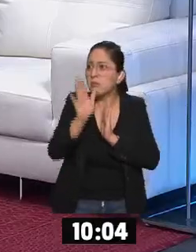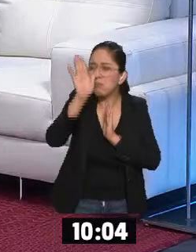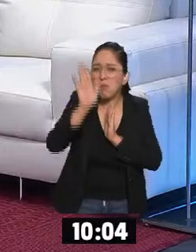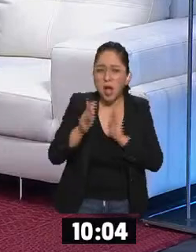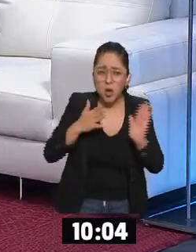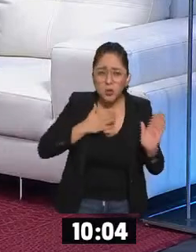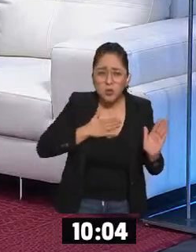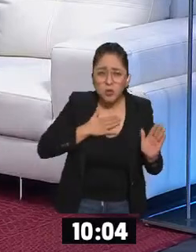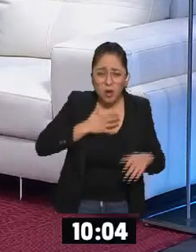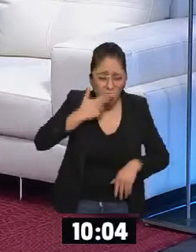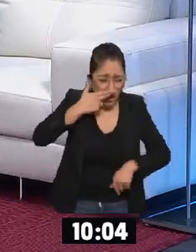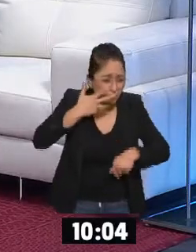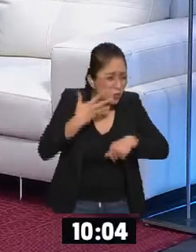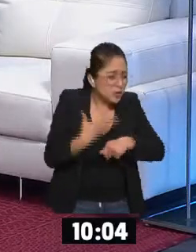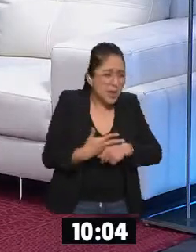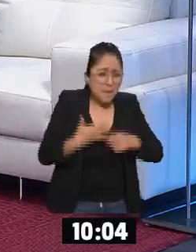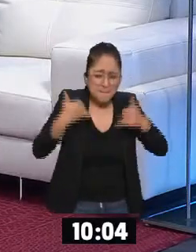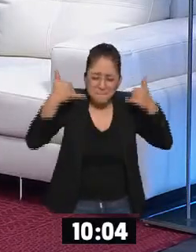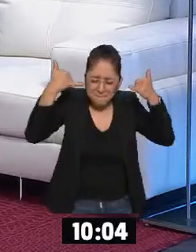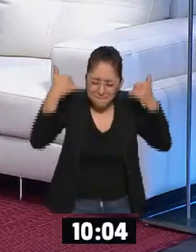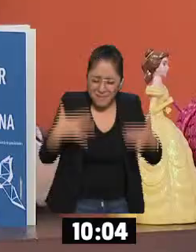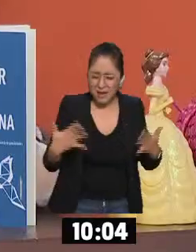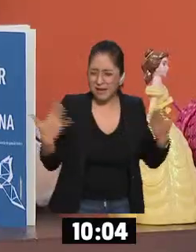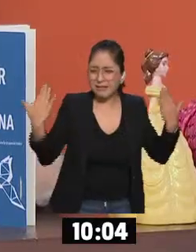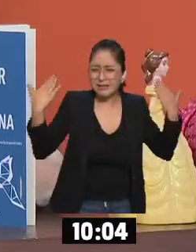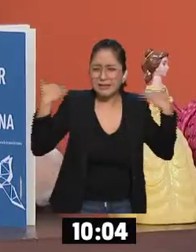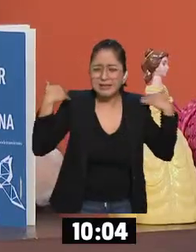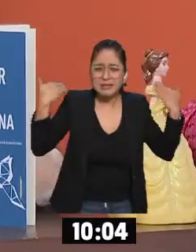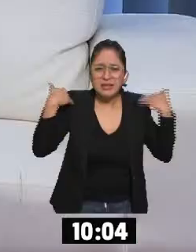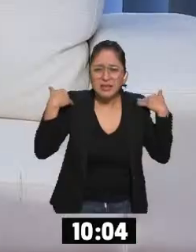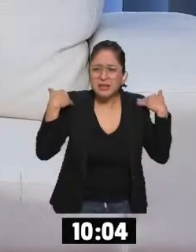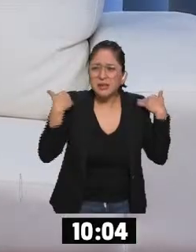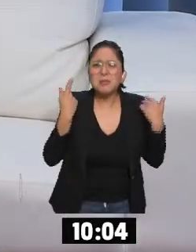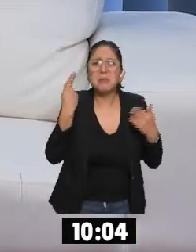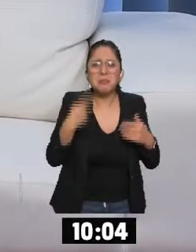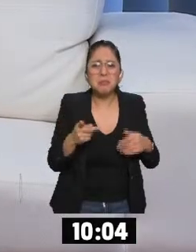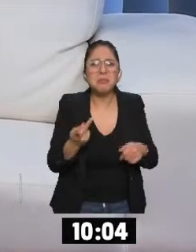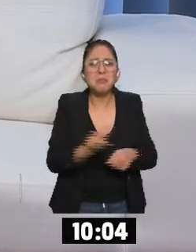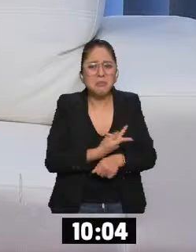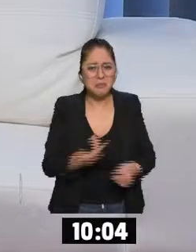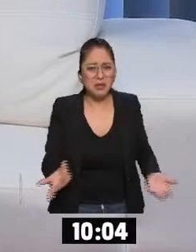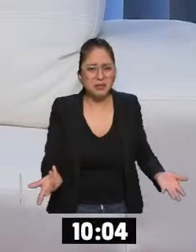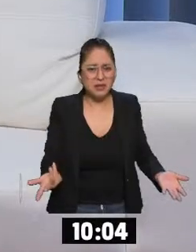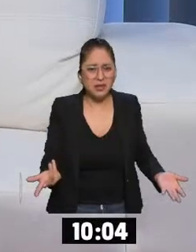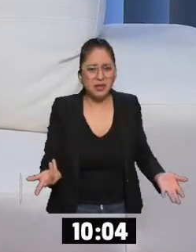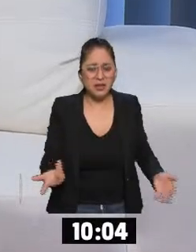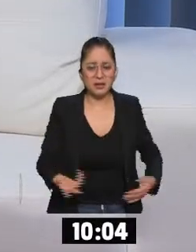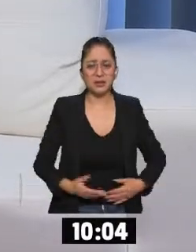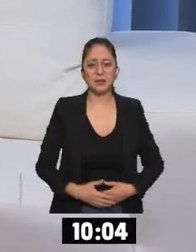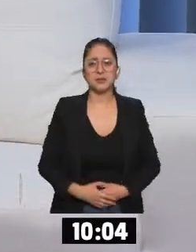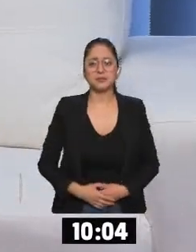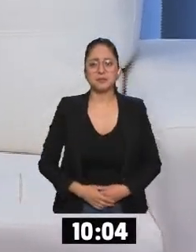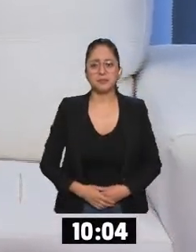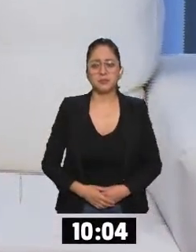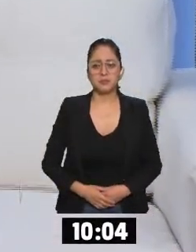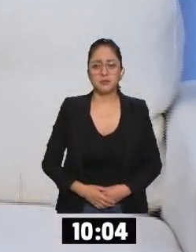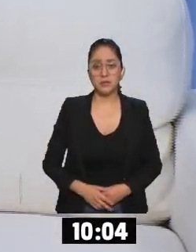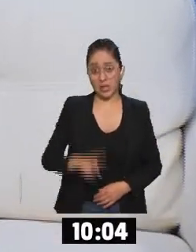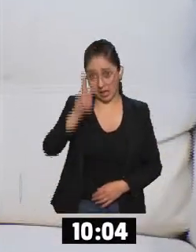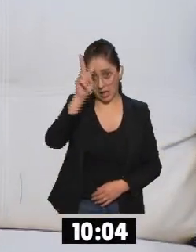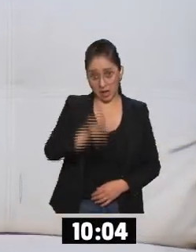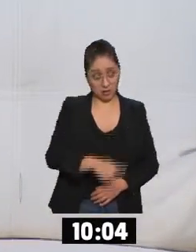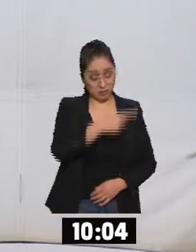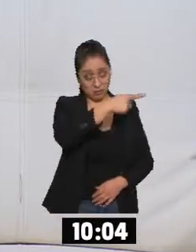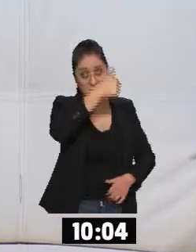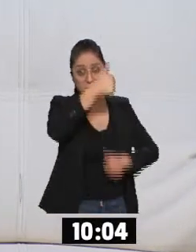en mis espaldas. ¿Qué pasa? Es que sí lo cargan. A ver, nosotros esperamos